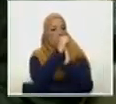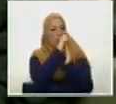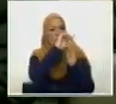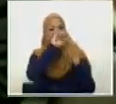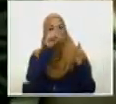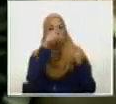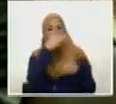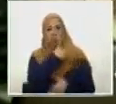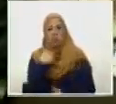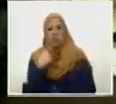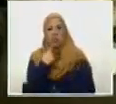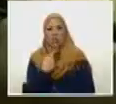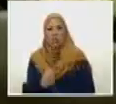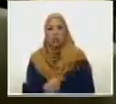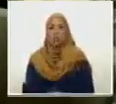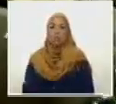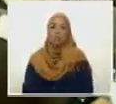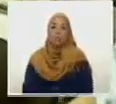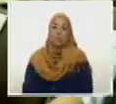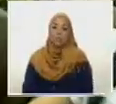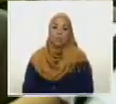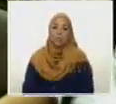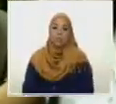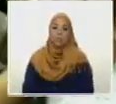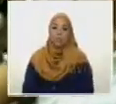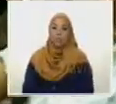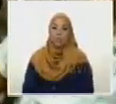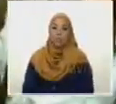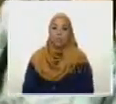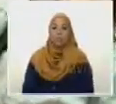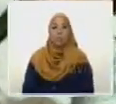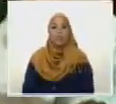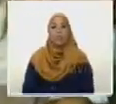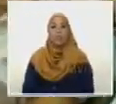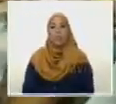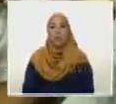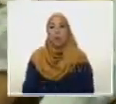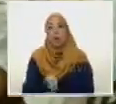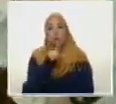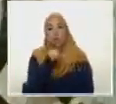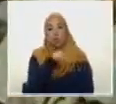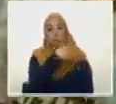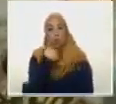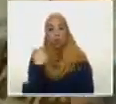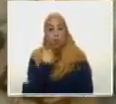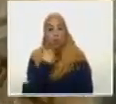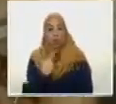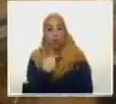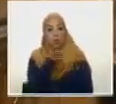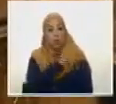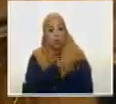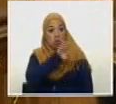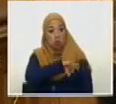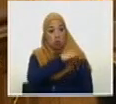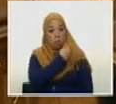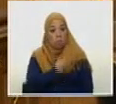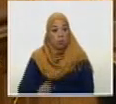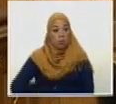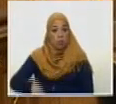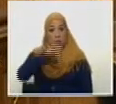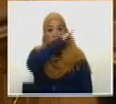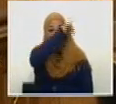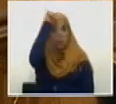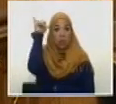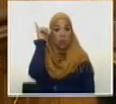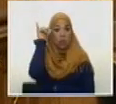Yo quisiera decirle al señor presidente de los Estados Unidos que